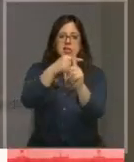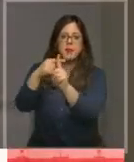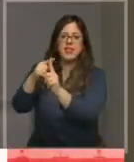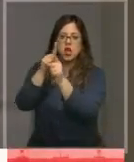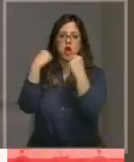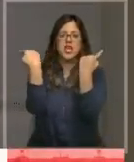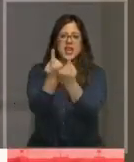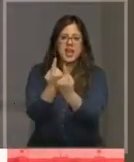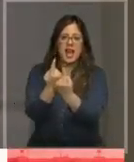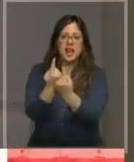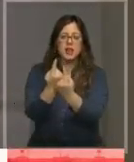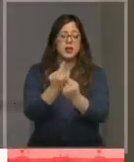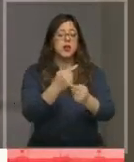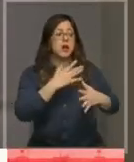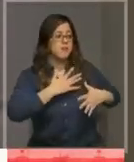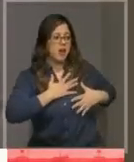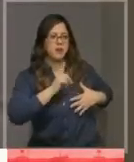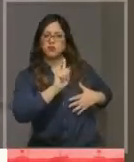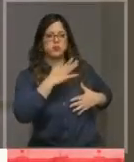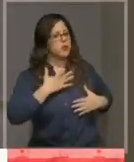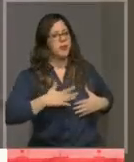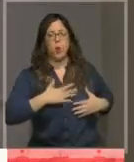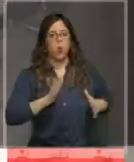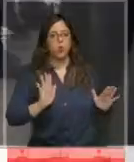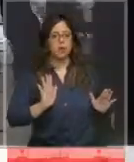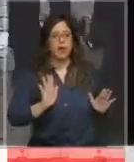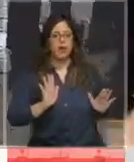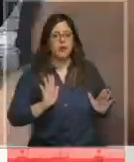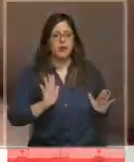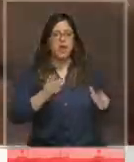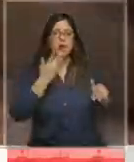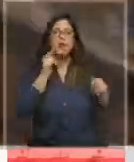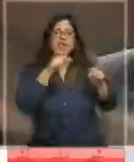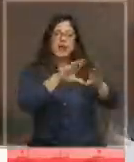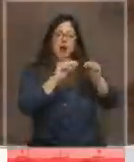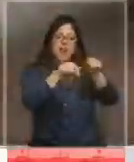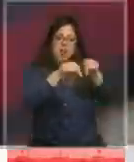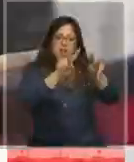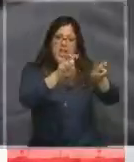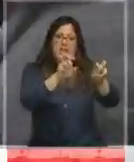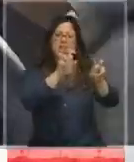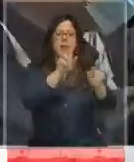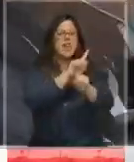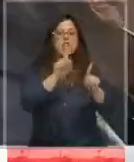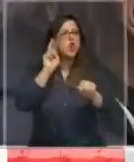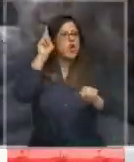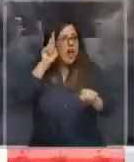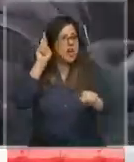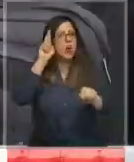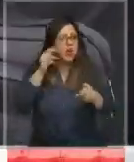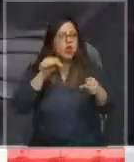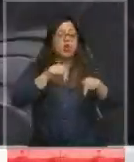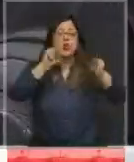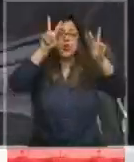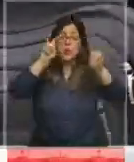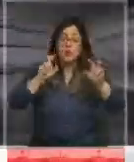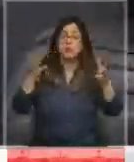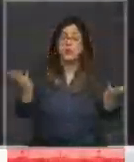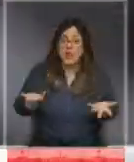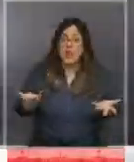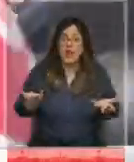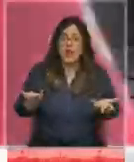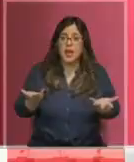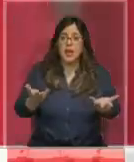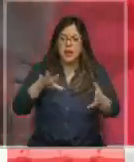mí personalmente no me gusta. De hecho, estamos hablando de esto y no de la conmemoración. Entonces, es un elemento que, entre comillas,